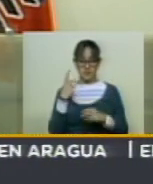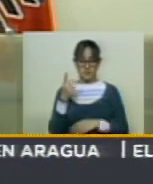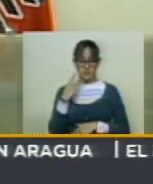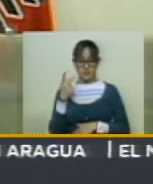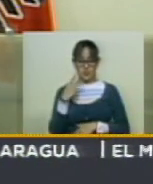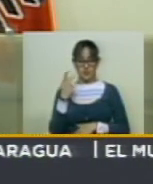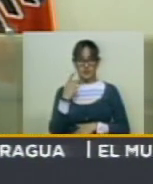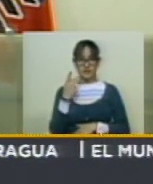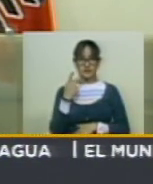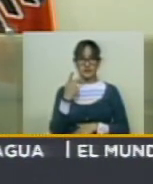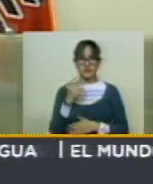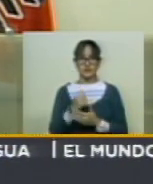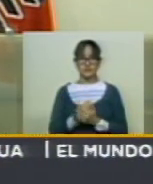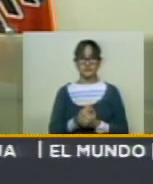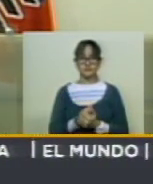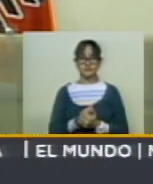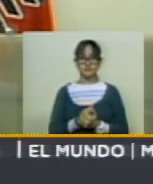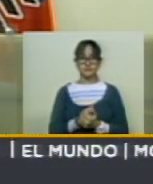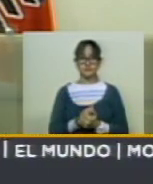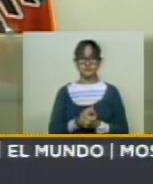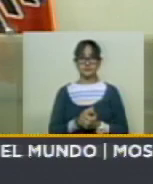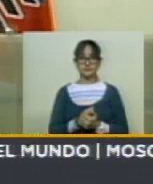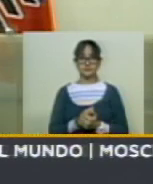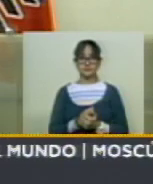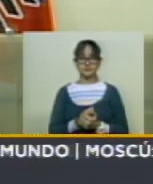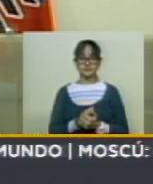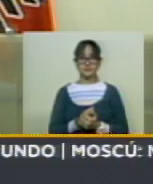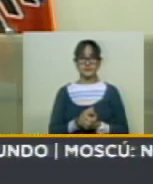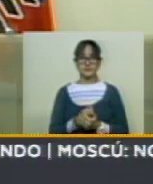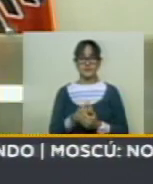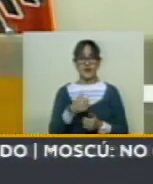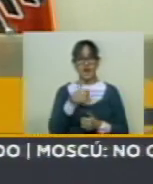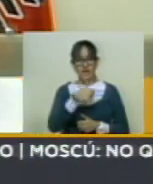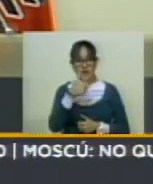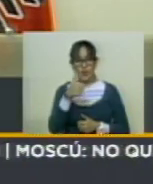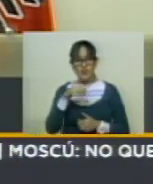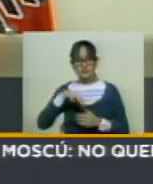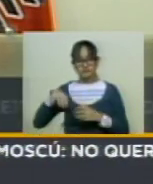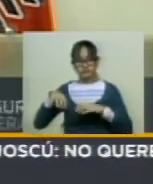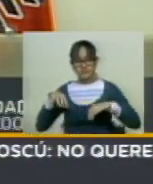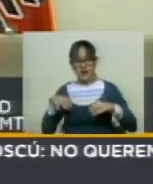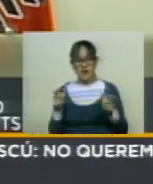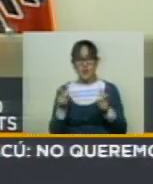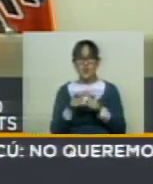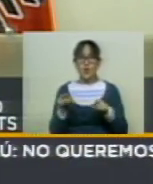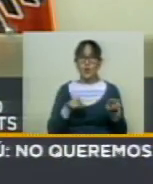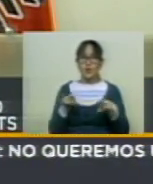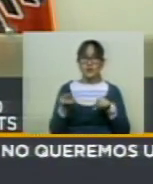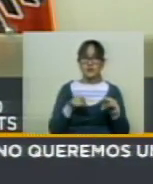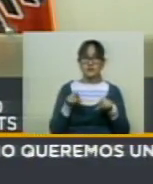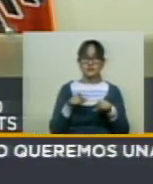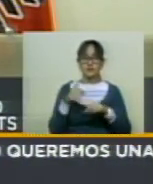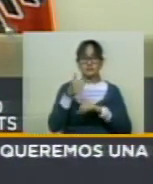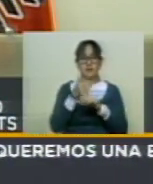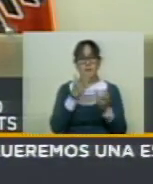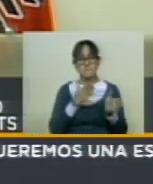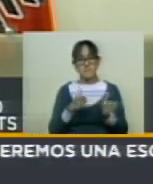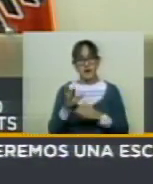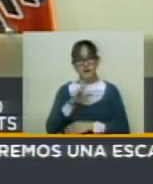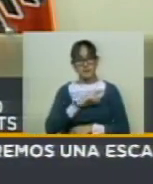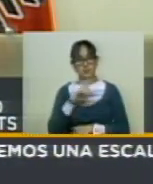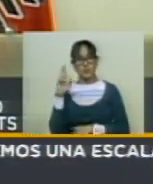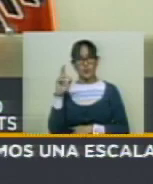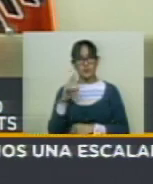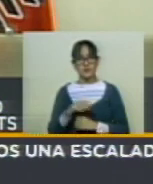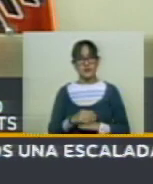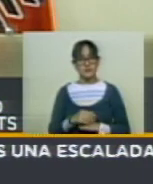lo apoyan realizarán cada uno por separado reuniones de coordinación con los mandos del Plan República,